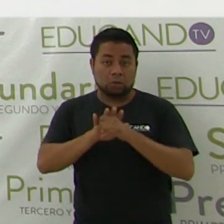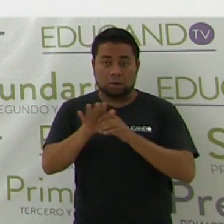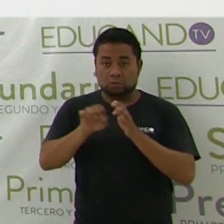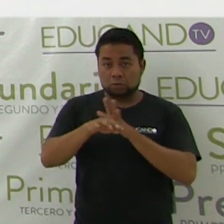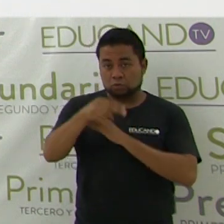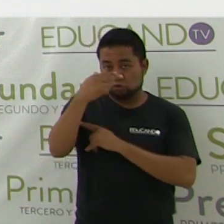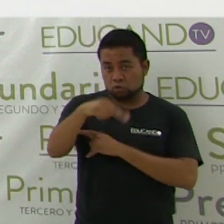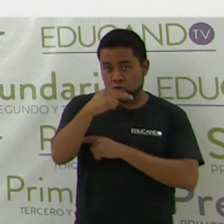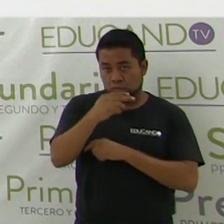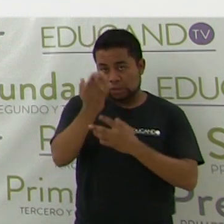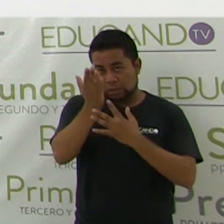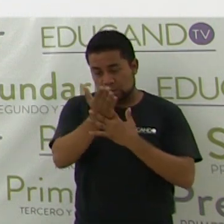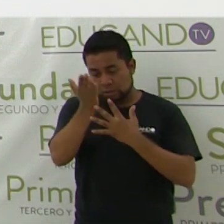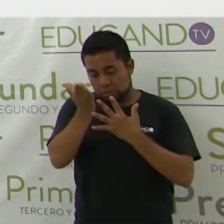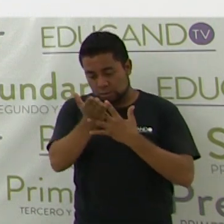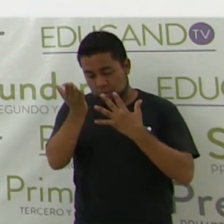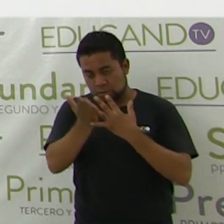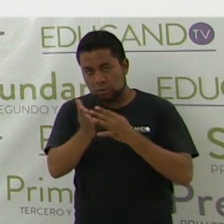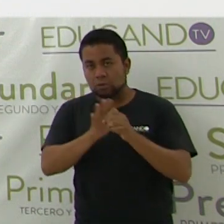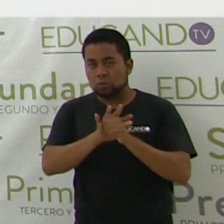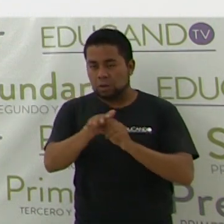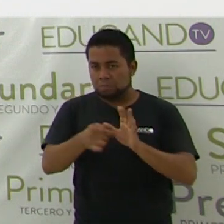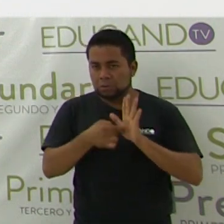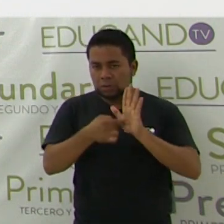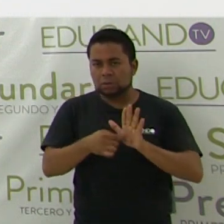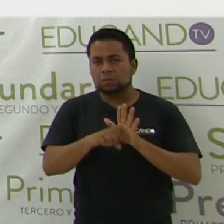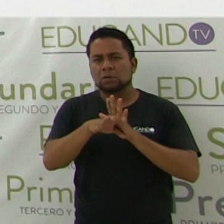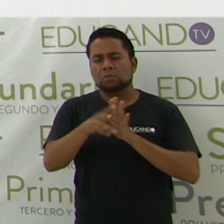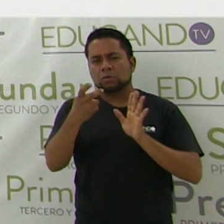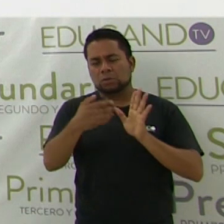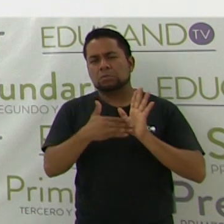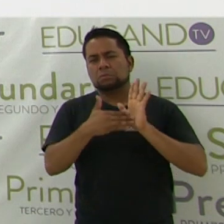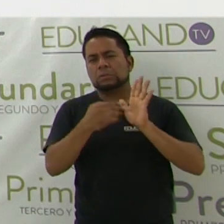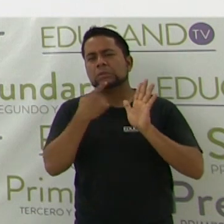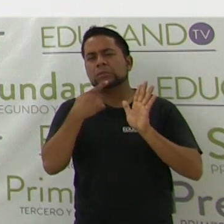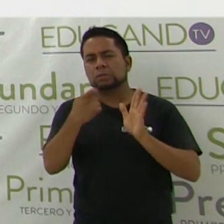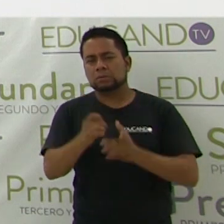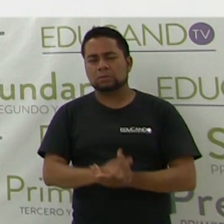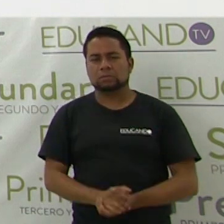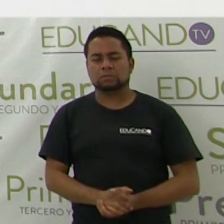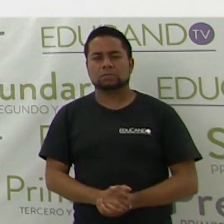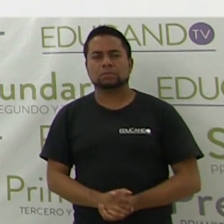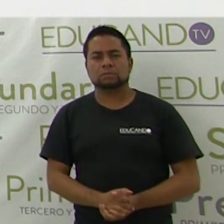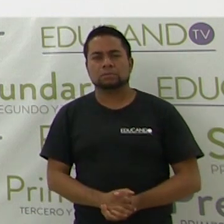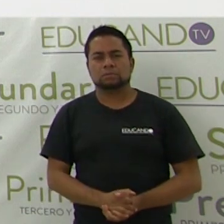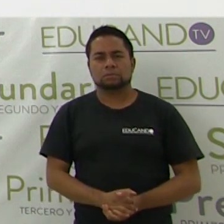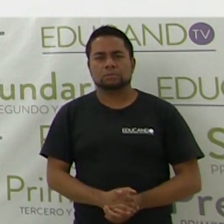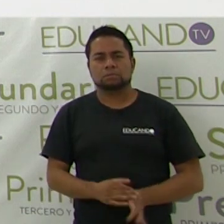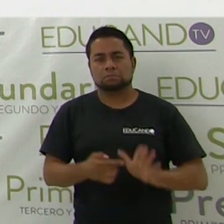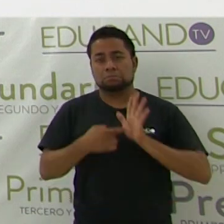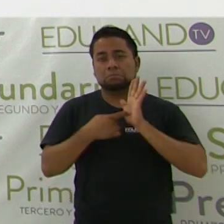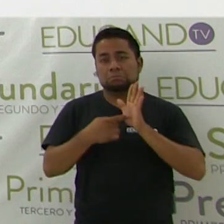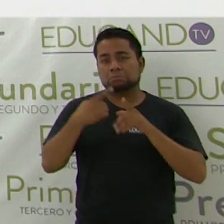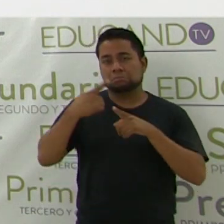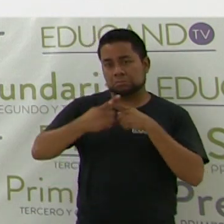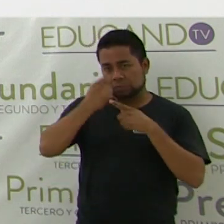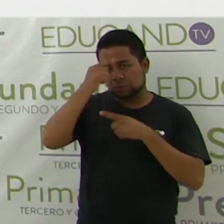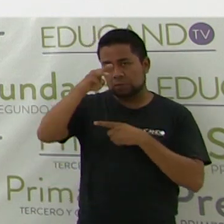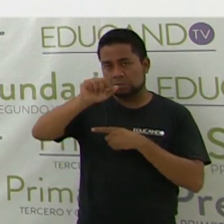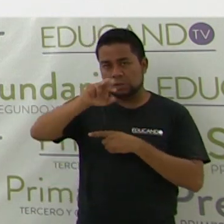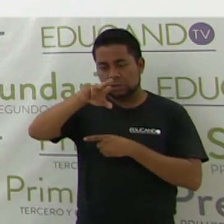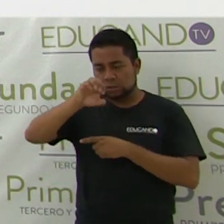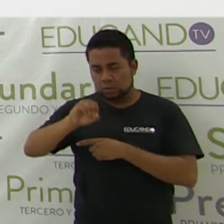de los capítulos, la presentación. Por ejemplo, en esta presentación dice, la presentación la hizo Mario Vargas